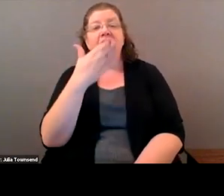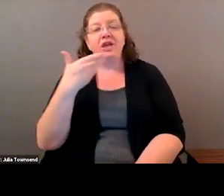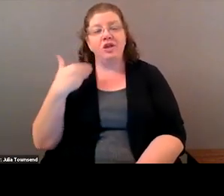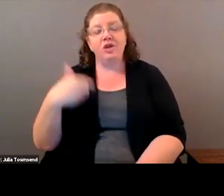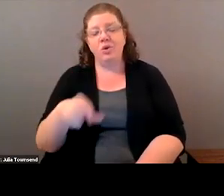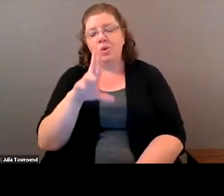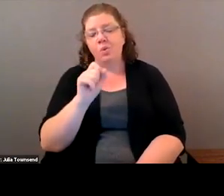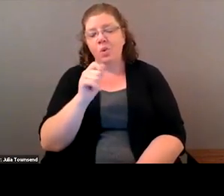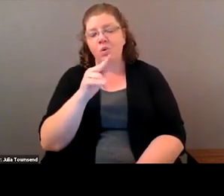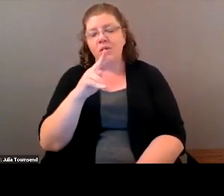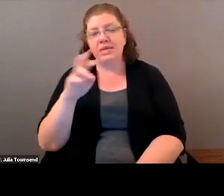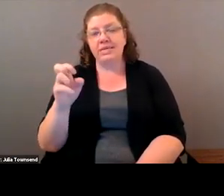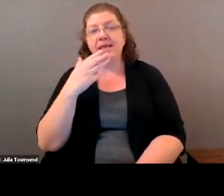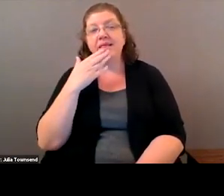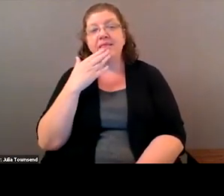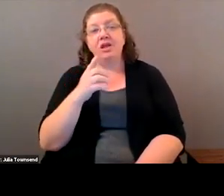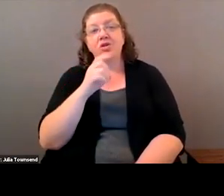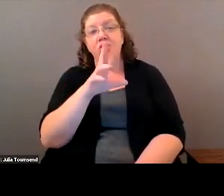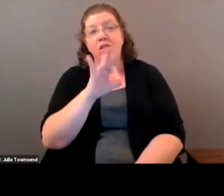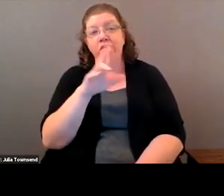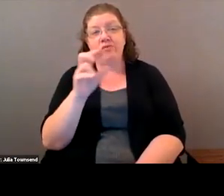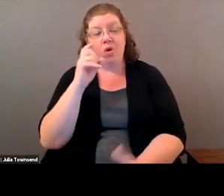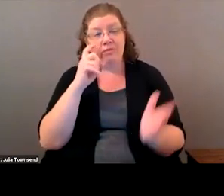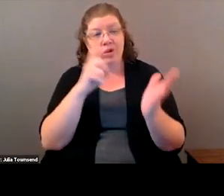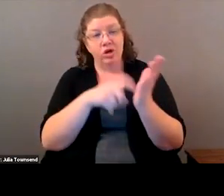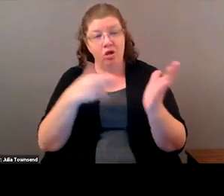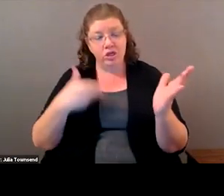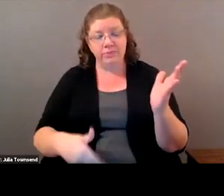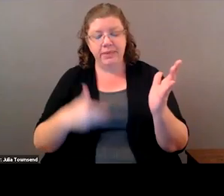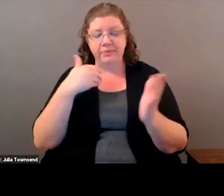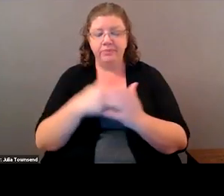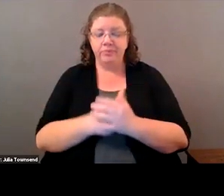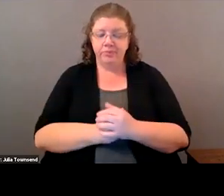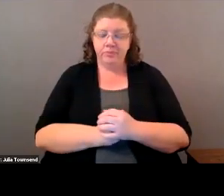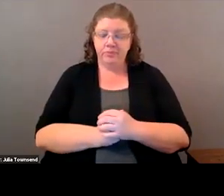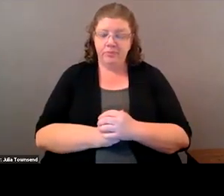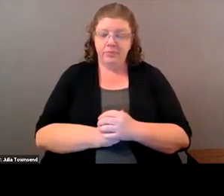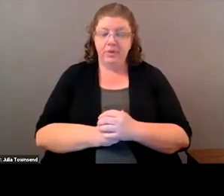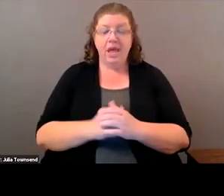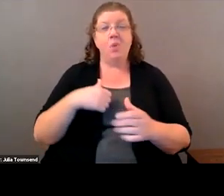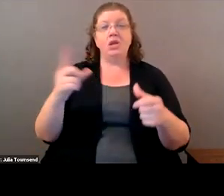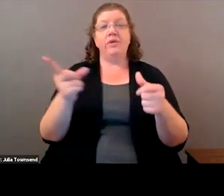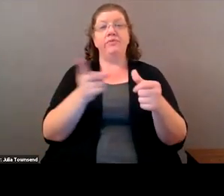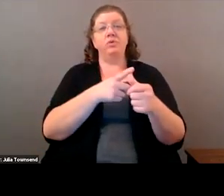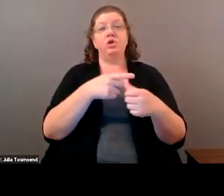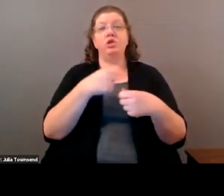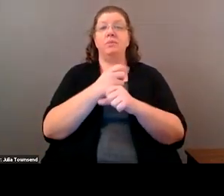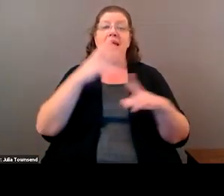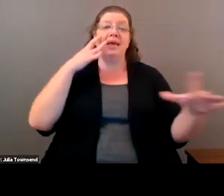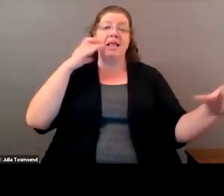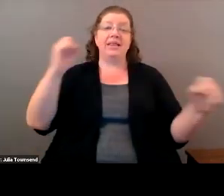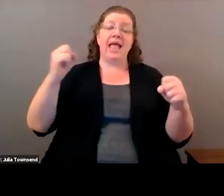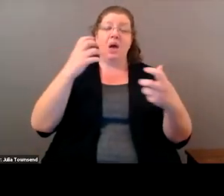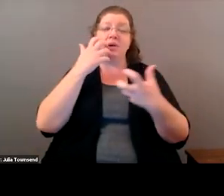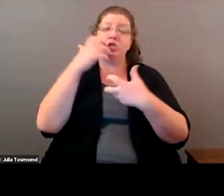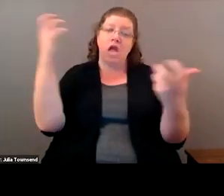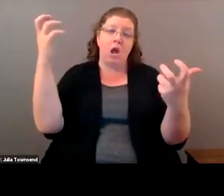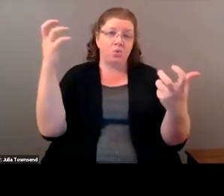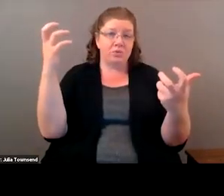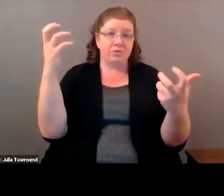sí gracias rosa por aquí gracias doctora por por reconocerme yo quiero ser la primera